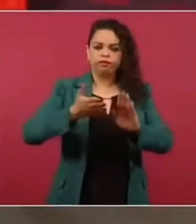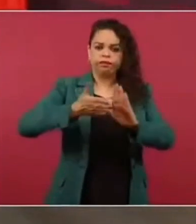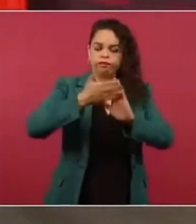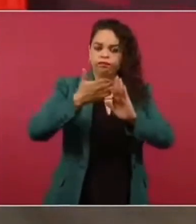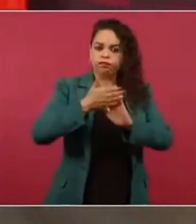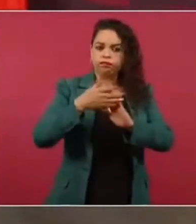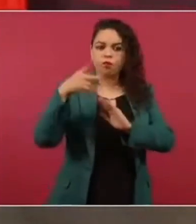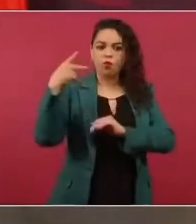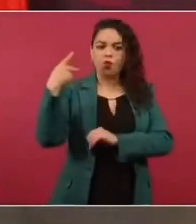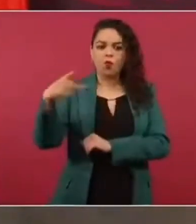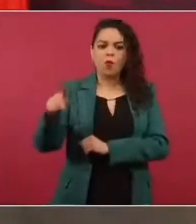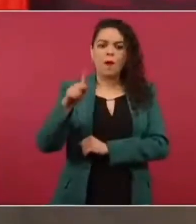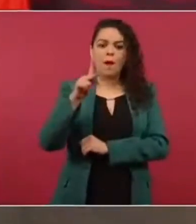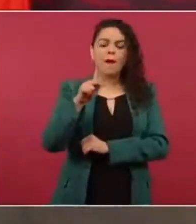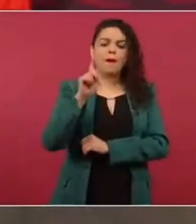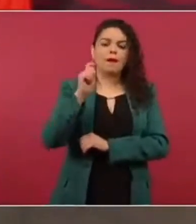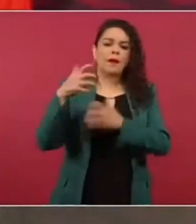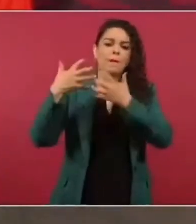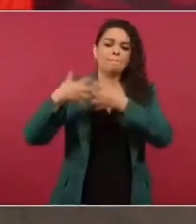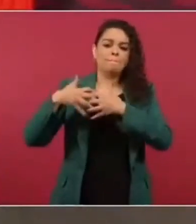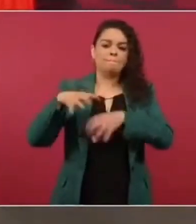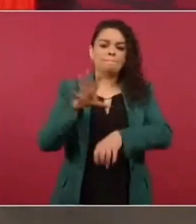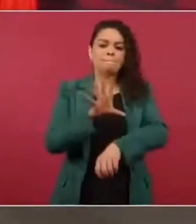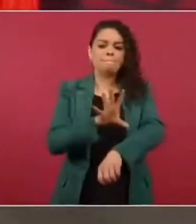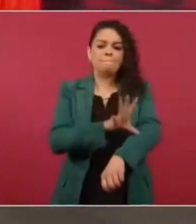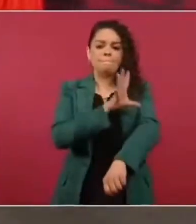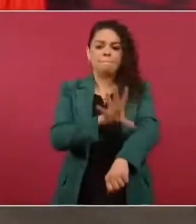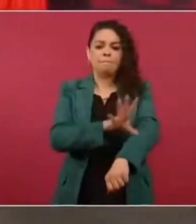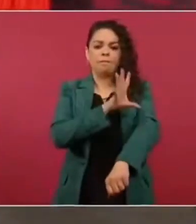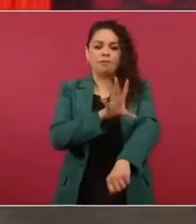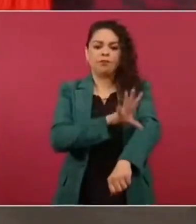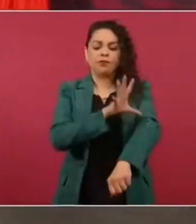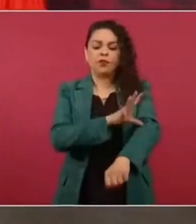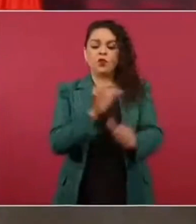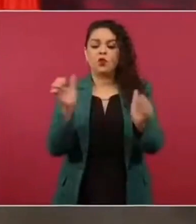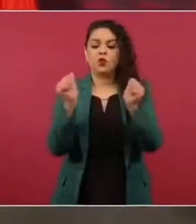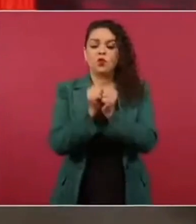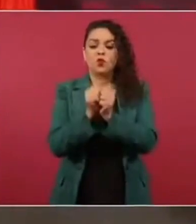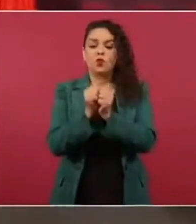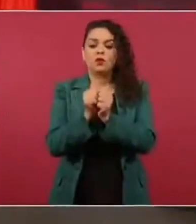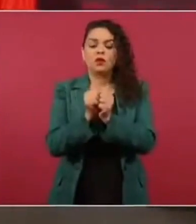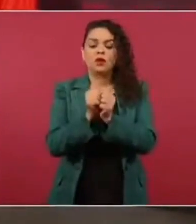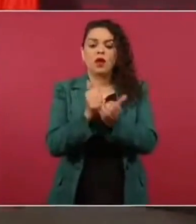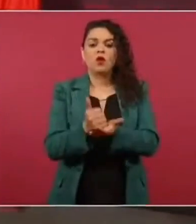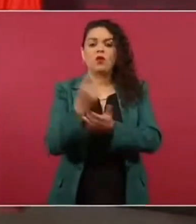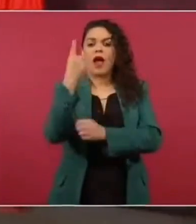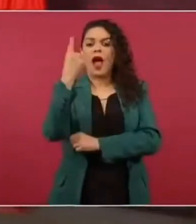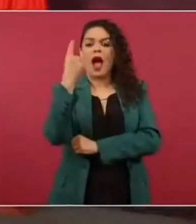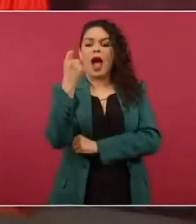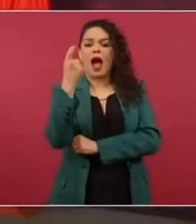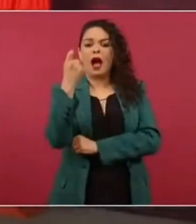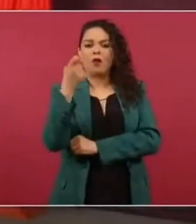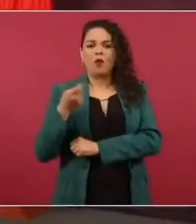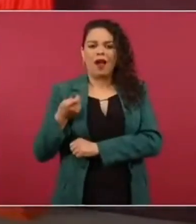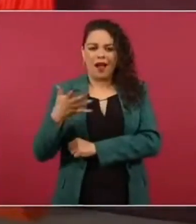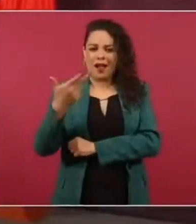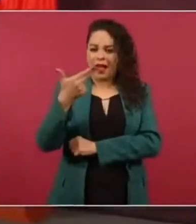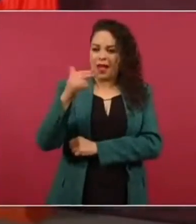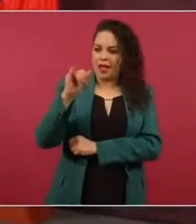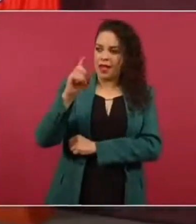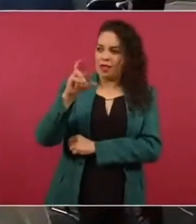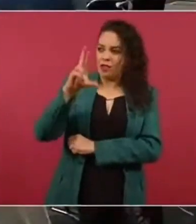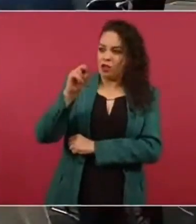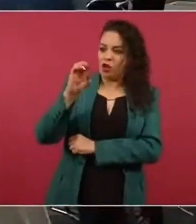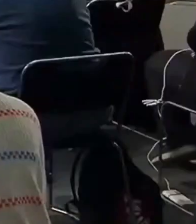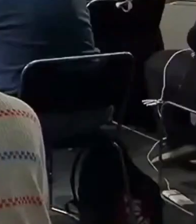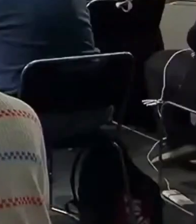de generación de energía eléctrica con agua, es decir, las hidroeléctricas, todo lo que